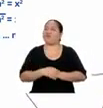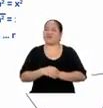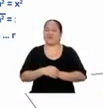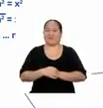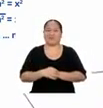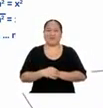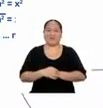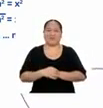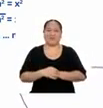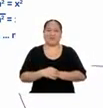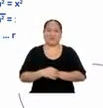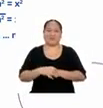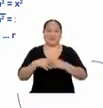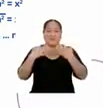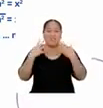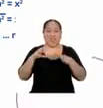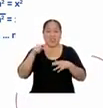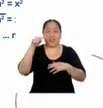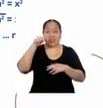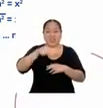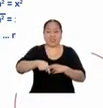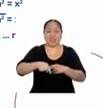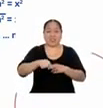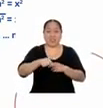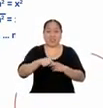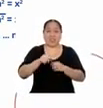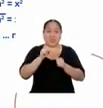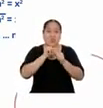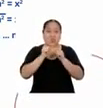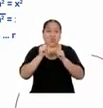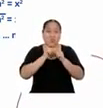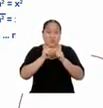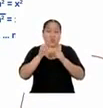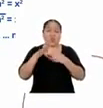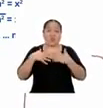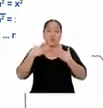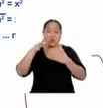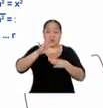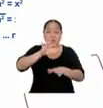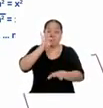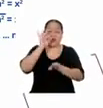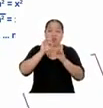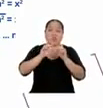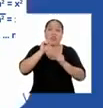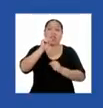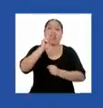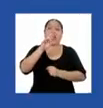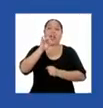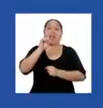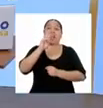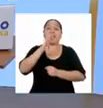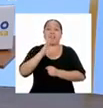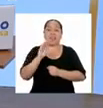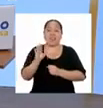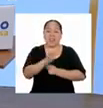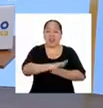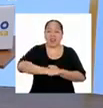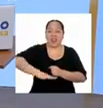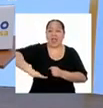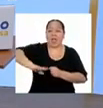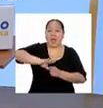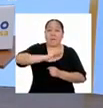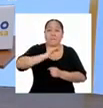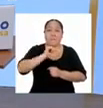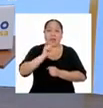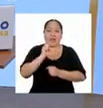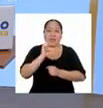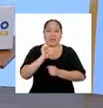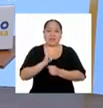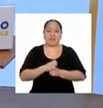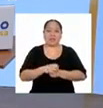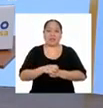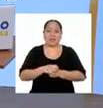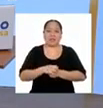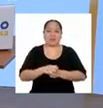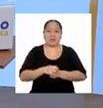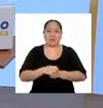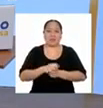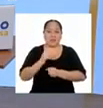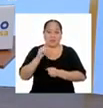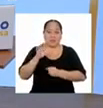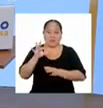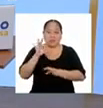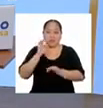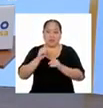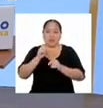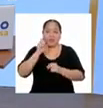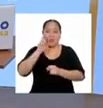¡Woohoo! Ahora, con ese dato ya podemos hallar el área de la base. Hallaré el área de la base